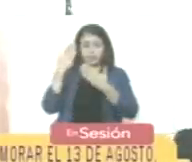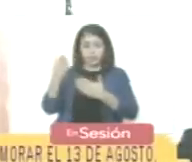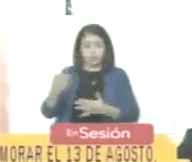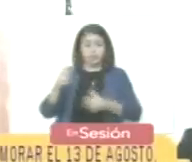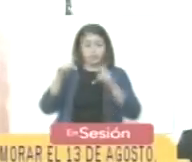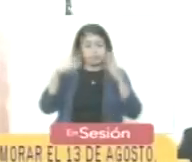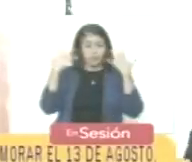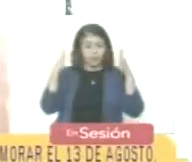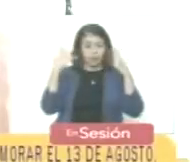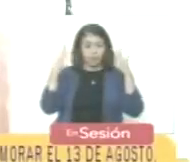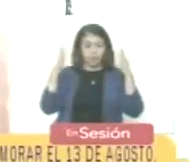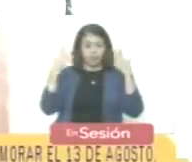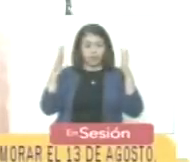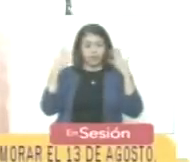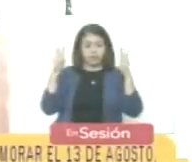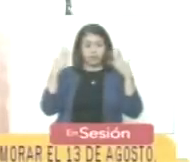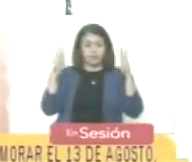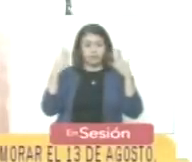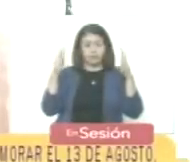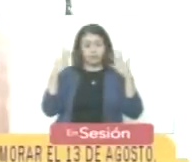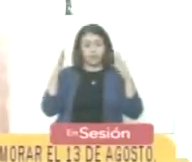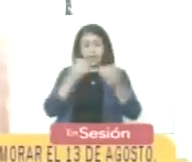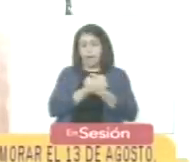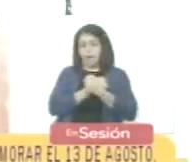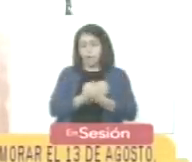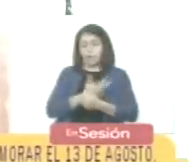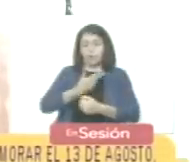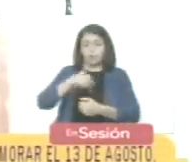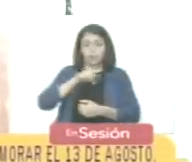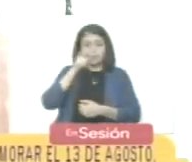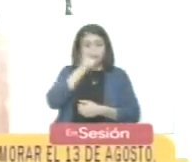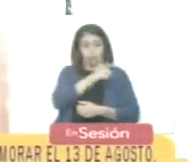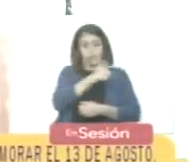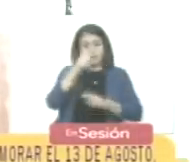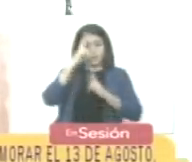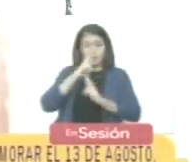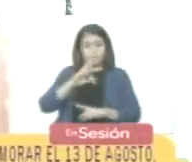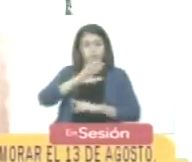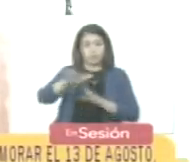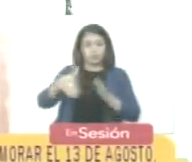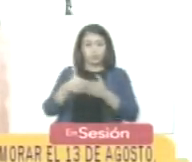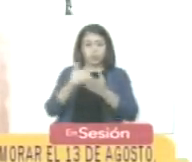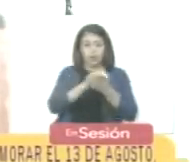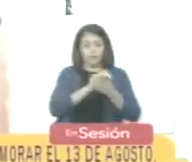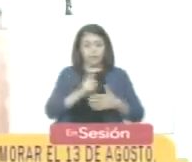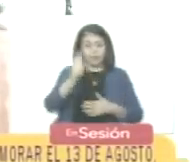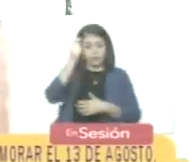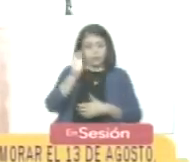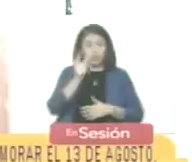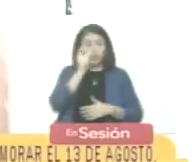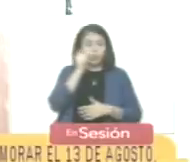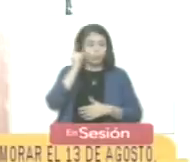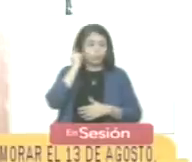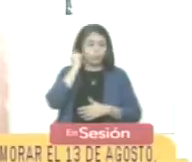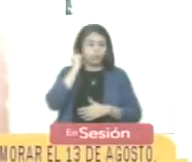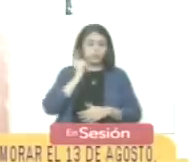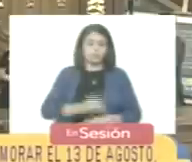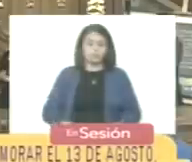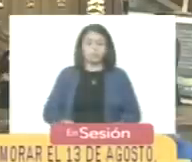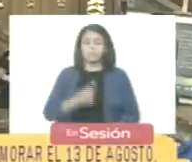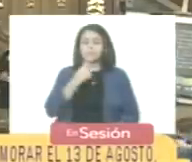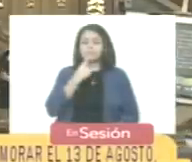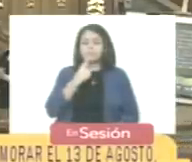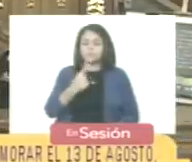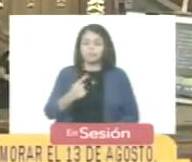en ese aplauso expresado el amor de este pueblo y el respeto de estos colegas parlamentarios y hombres y mujeres, te